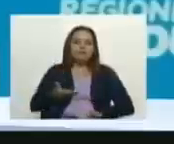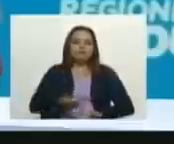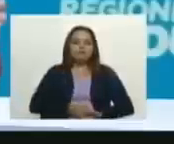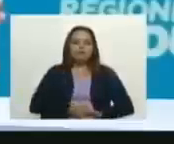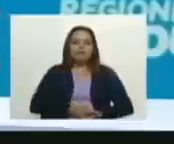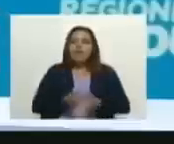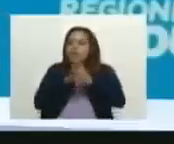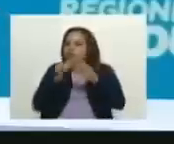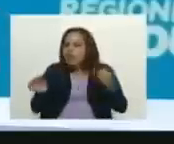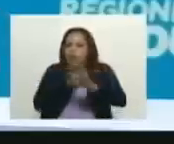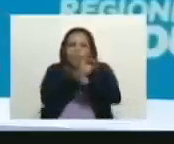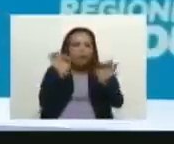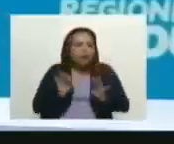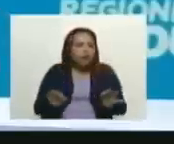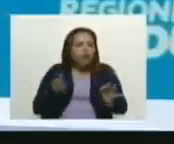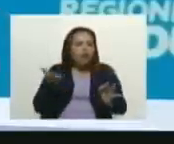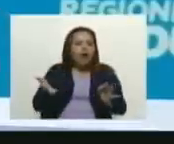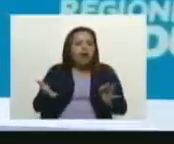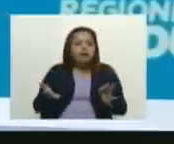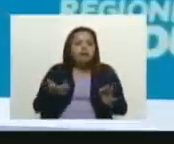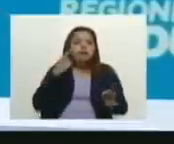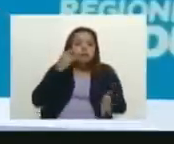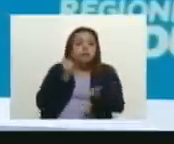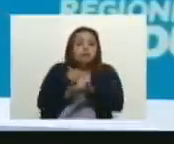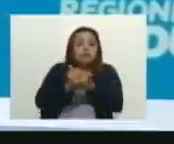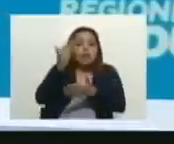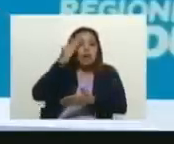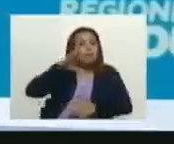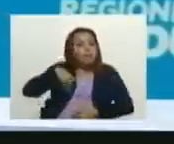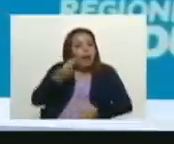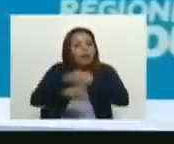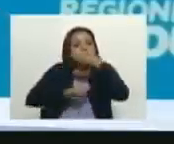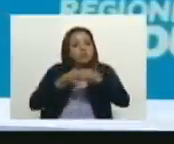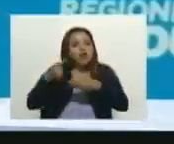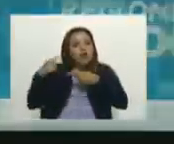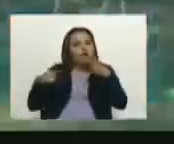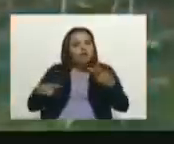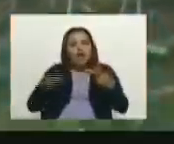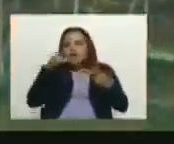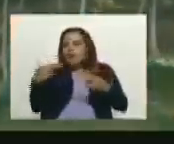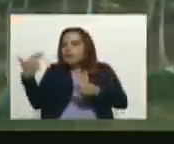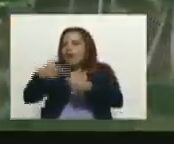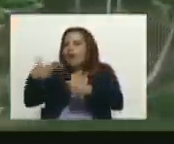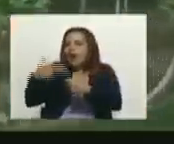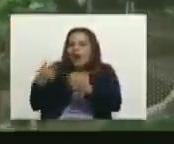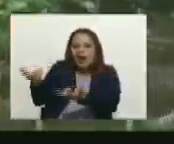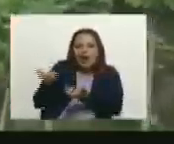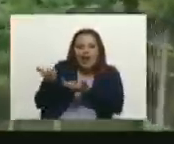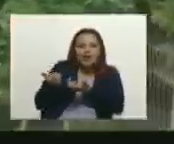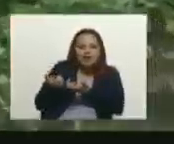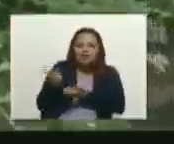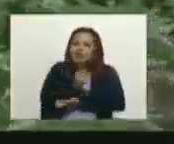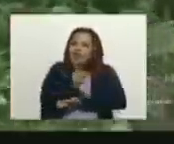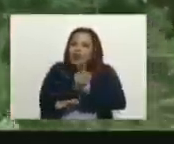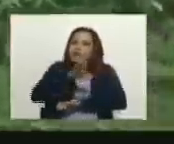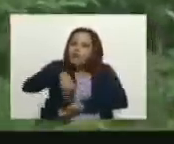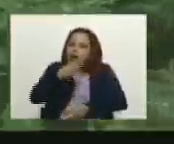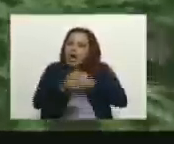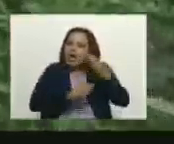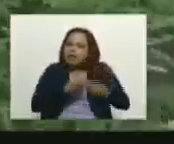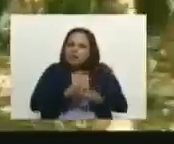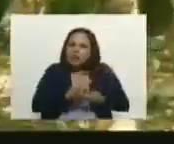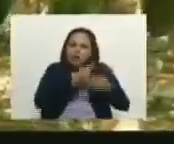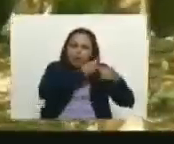de todo tipo. Y ahora sabemos que se pueden hacer las cosas sin el chorro petrolero, se pueden hacer las cosas con